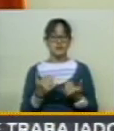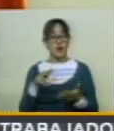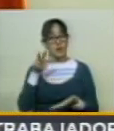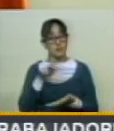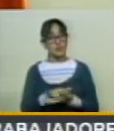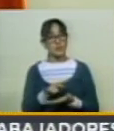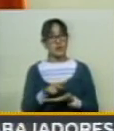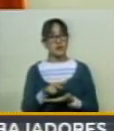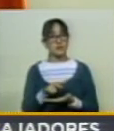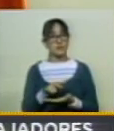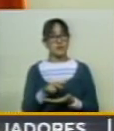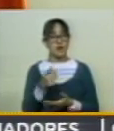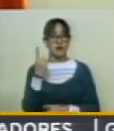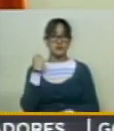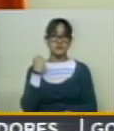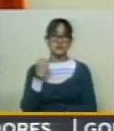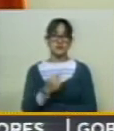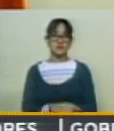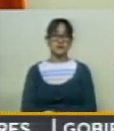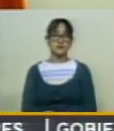aprobamos en el día de ayer.